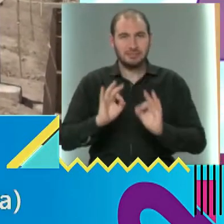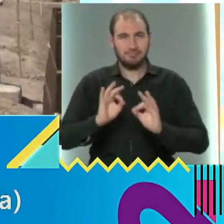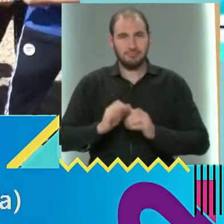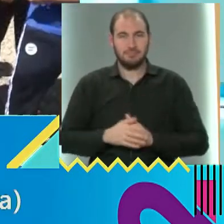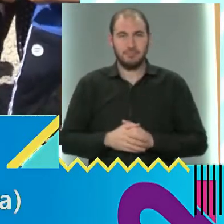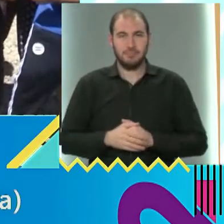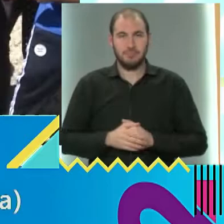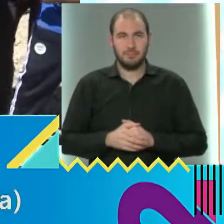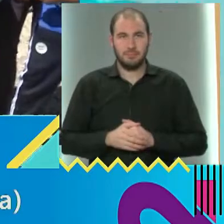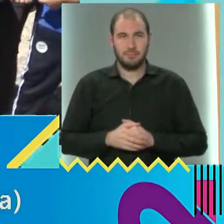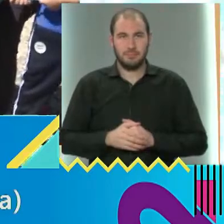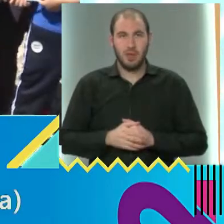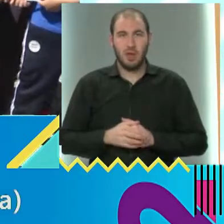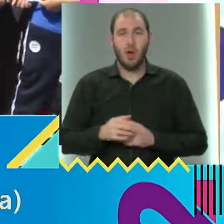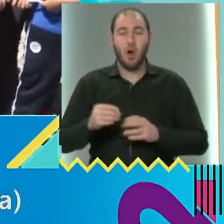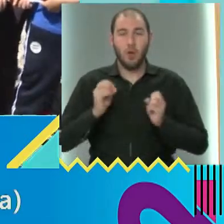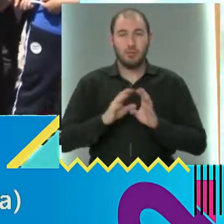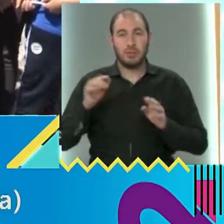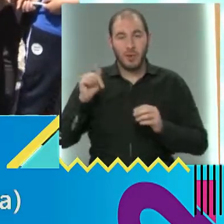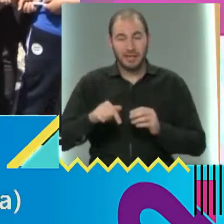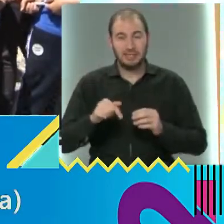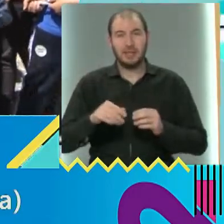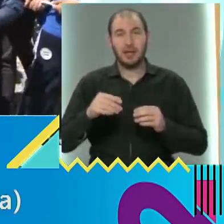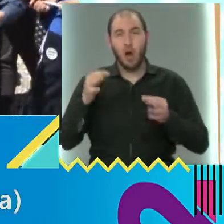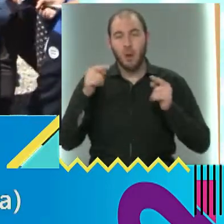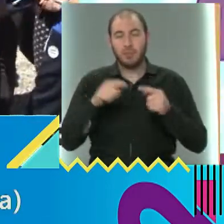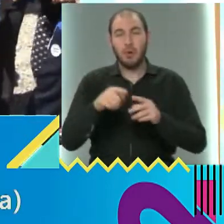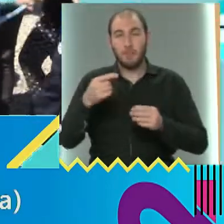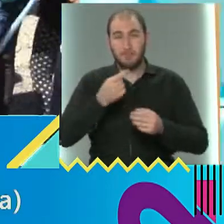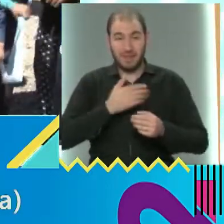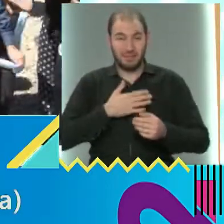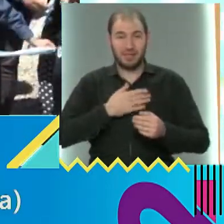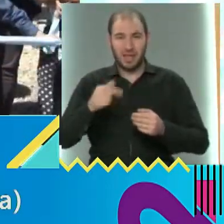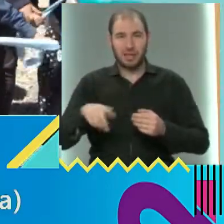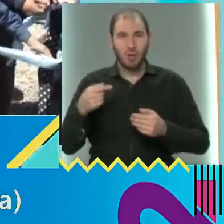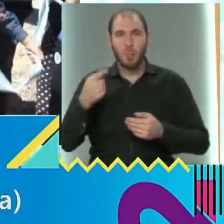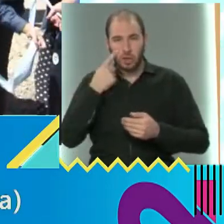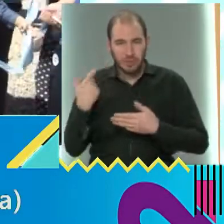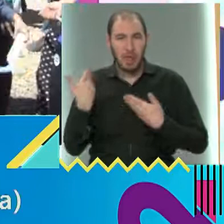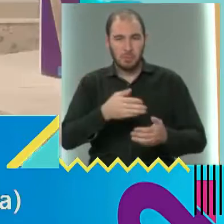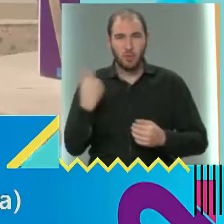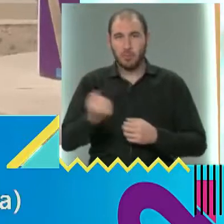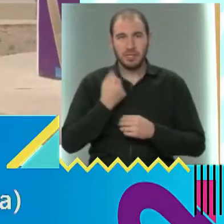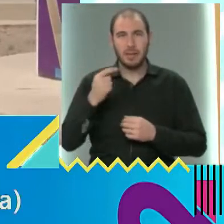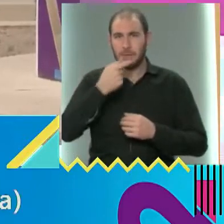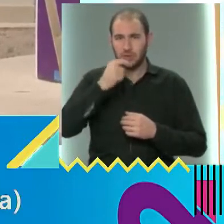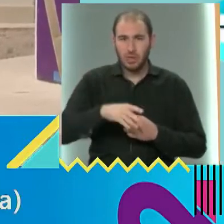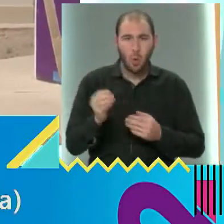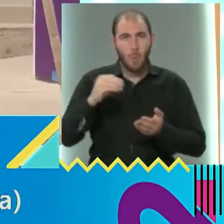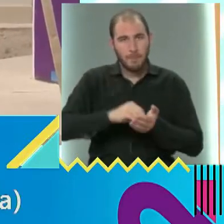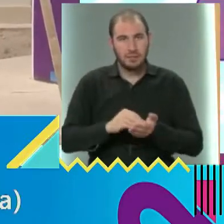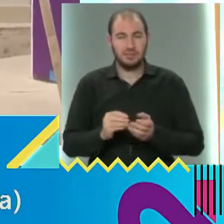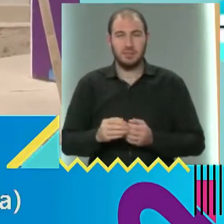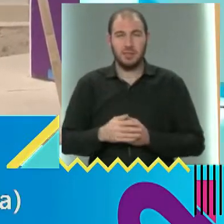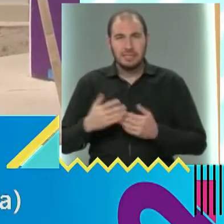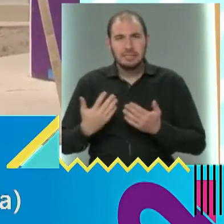decir, con este objetivo de poder construir más vivienda con recursos provinciales, los municipios hacen un gran aporte, no solamente la provincia, sino que hay un